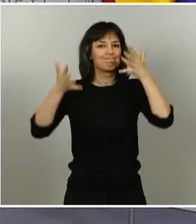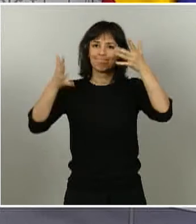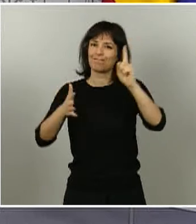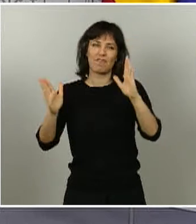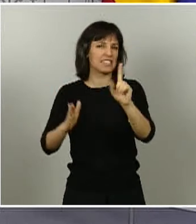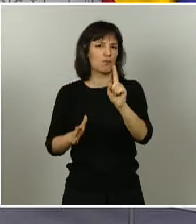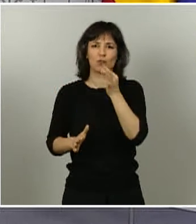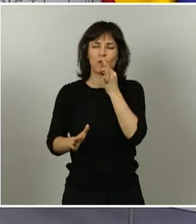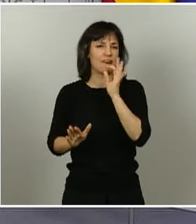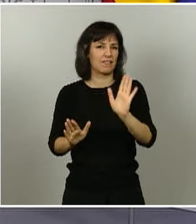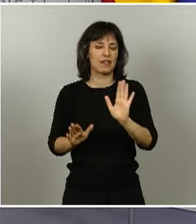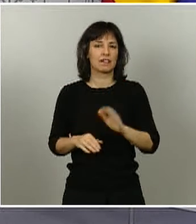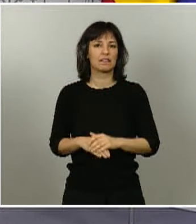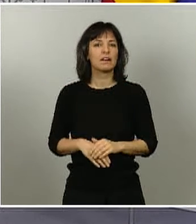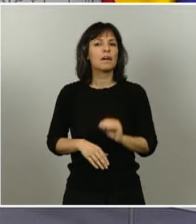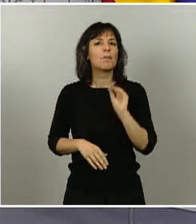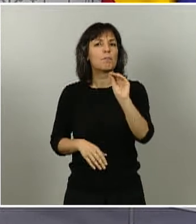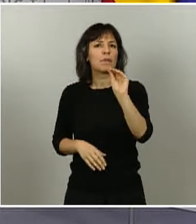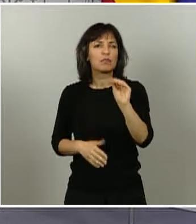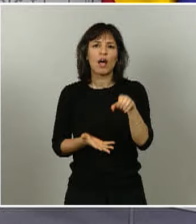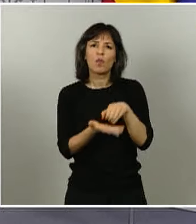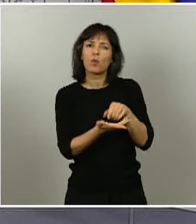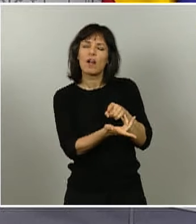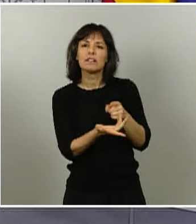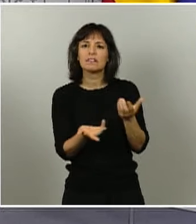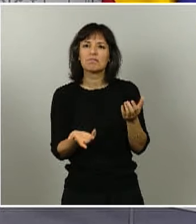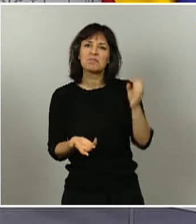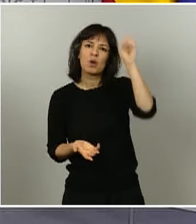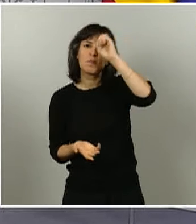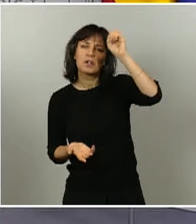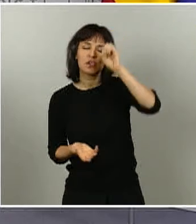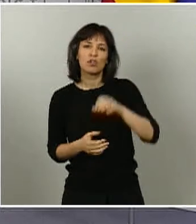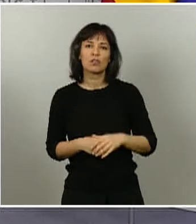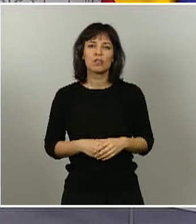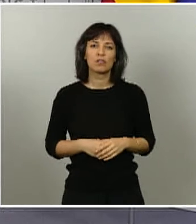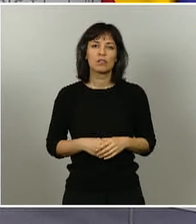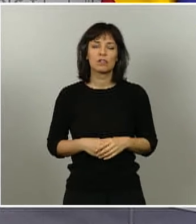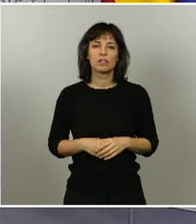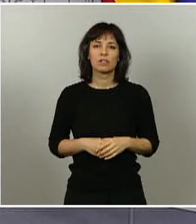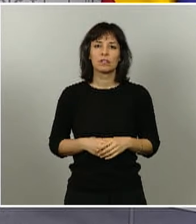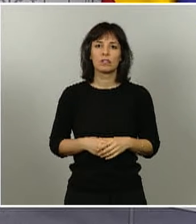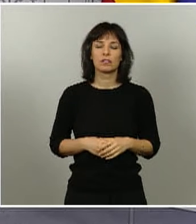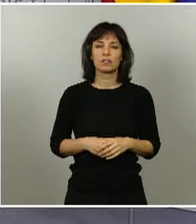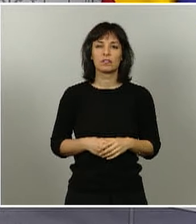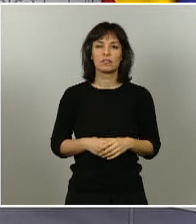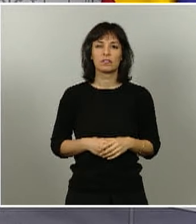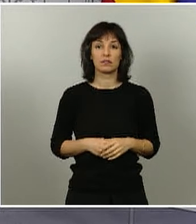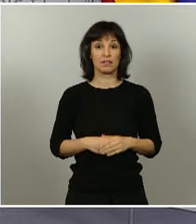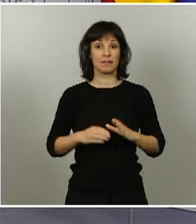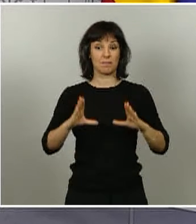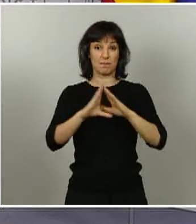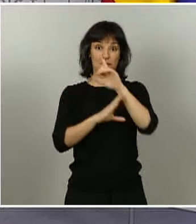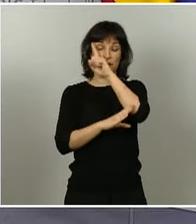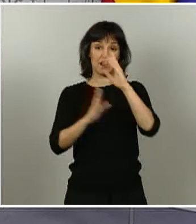qué le parece estas dudas que se plantean y si el paso de Madrid a la fase 1 se